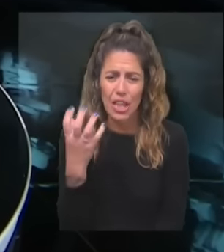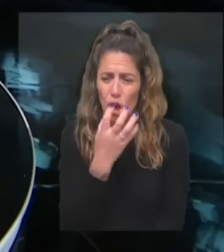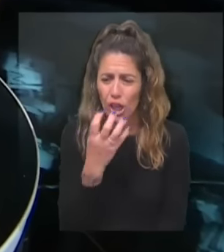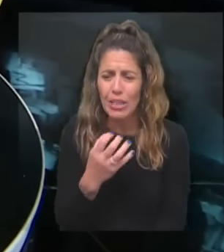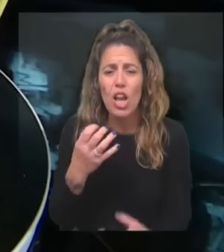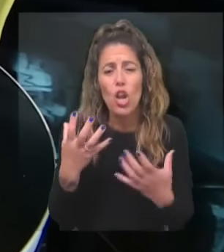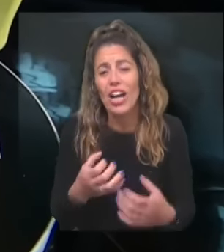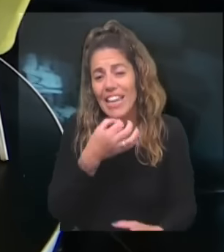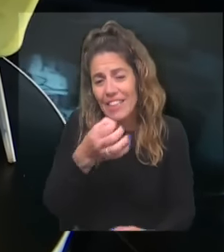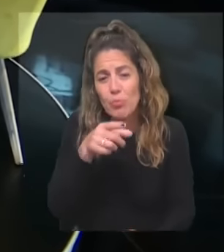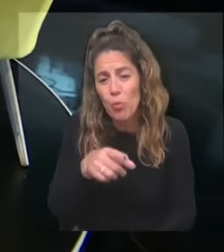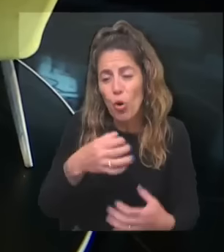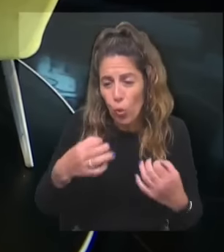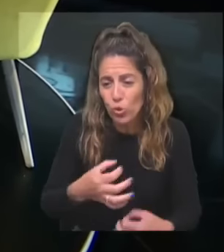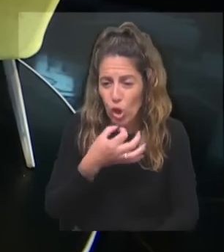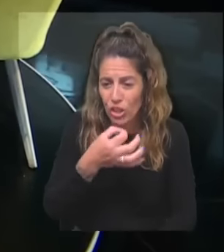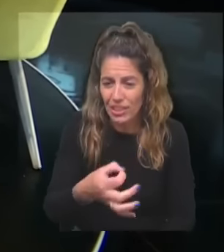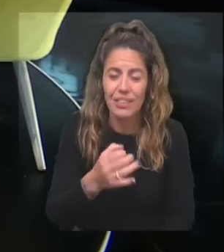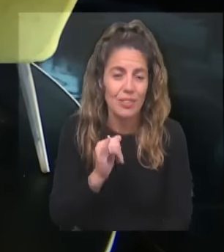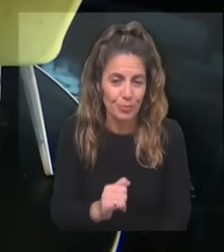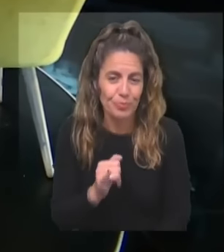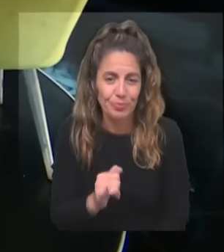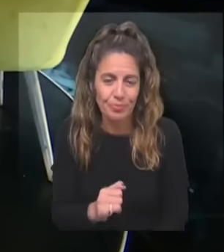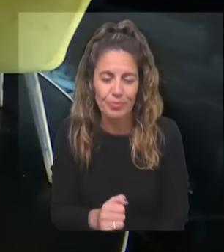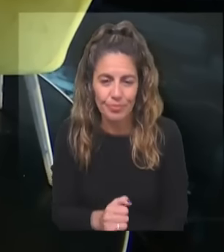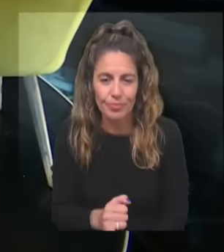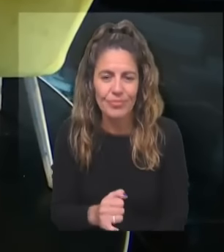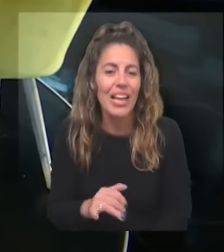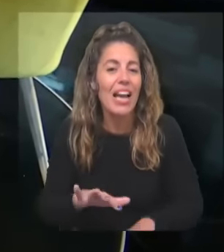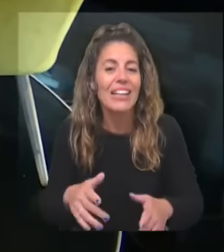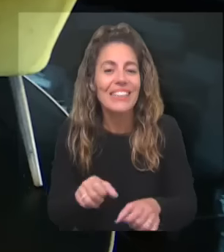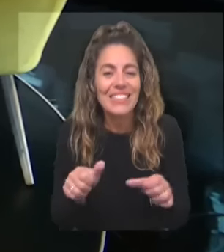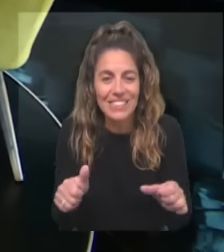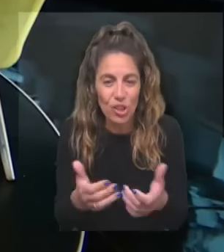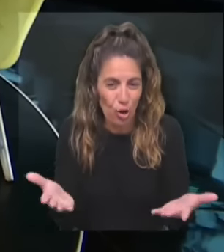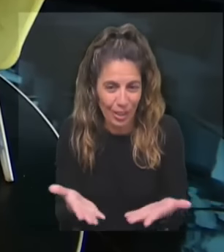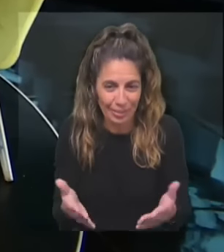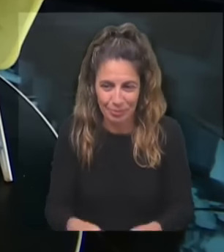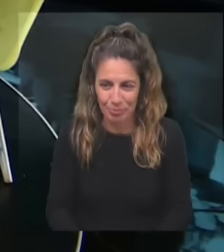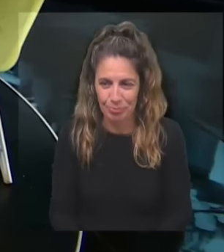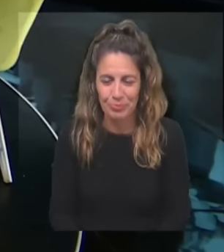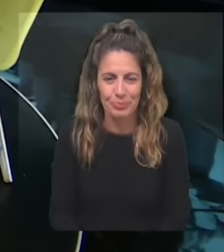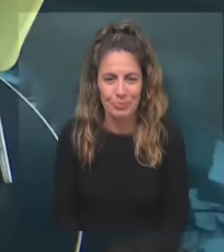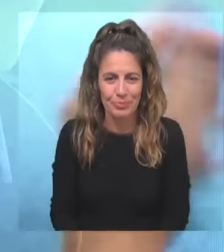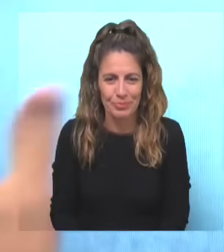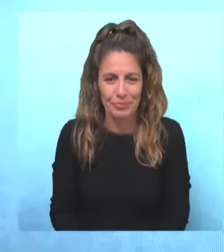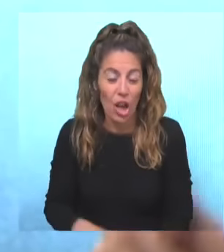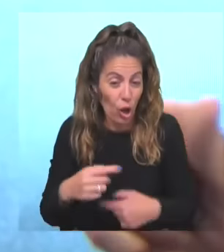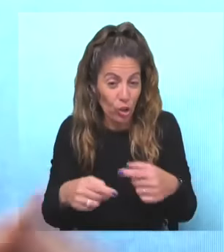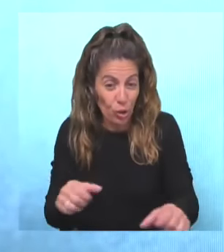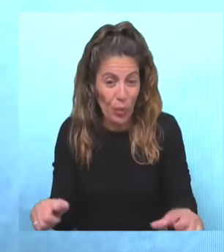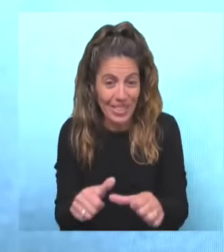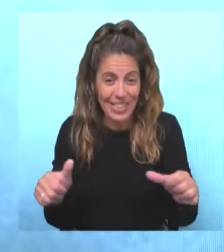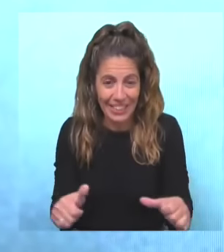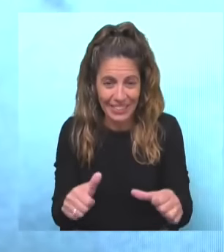justo lo mencionaste vos un poquito. Sí, sí, es así. ¿En qué estás? Bueno, yo... ¿Seguís activo? ¿Estás en la